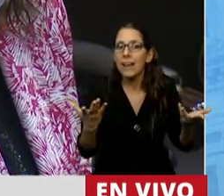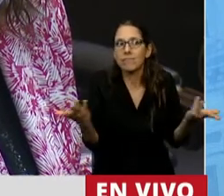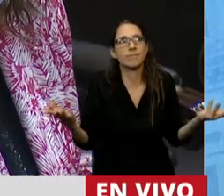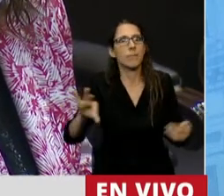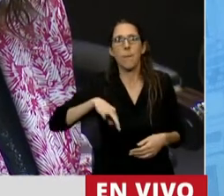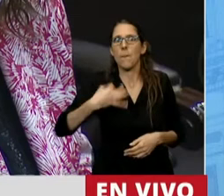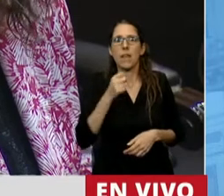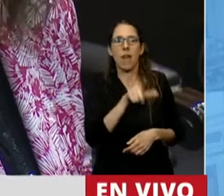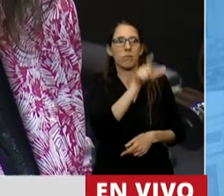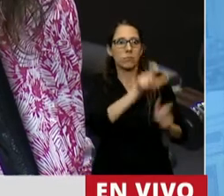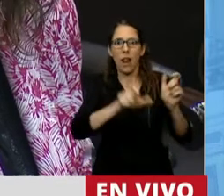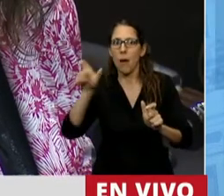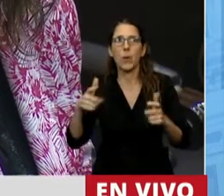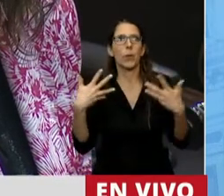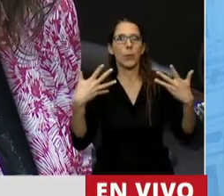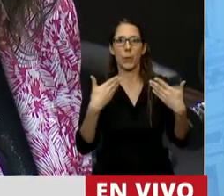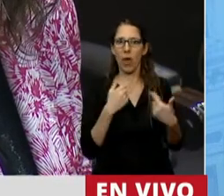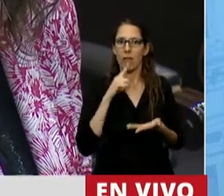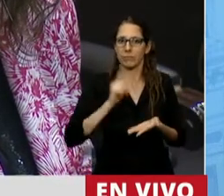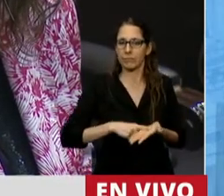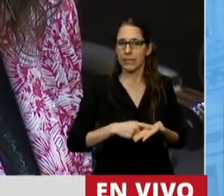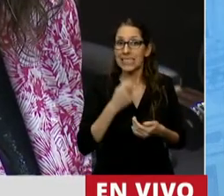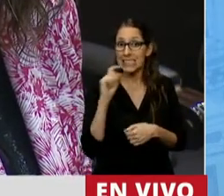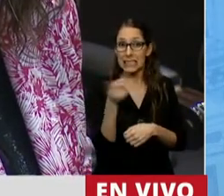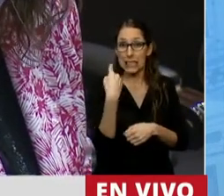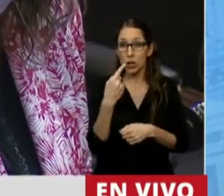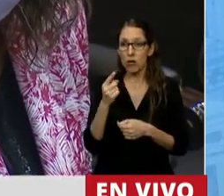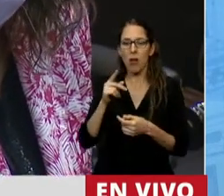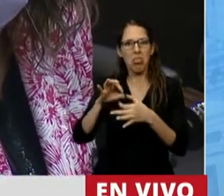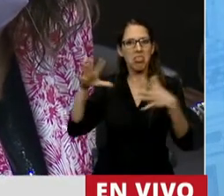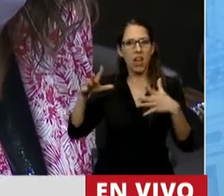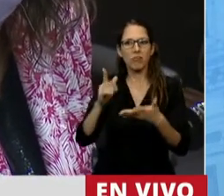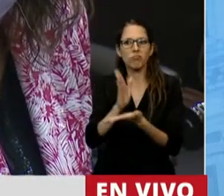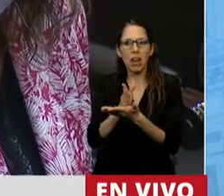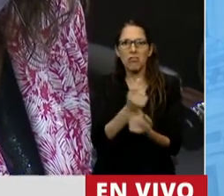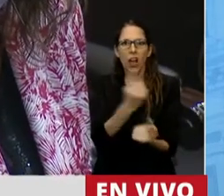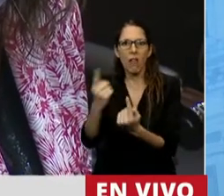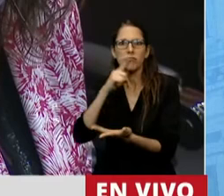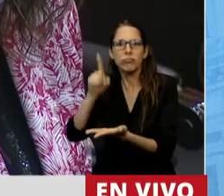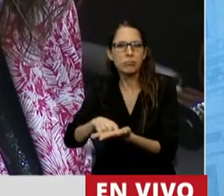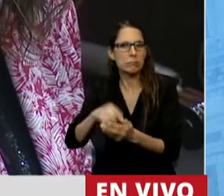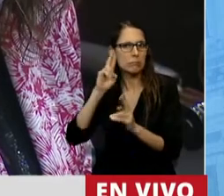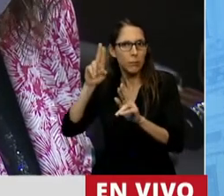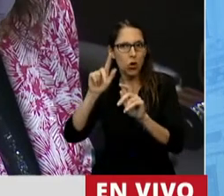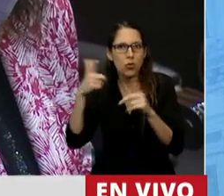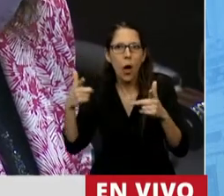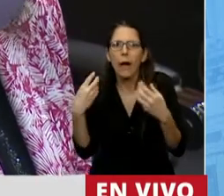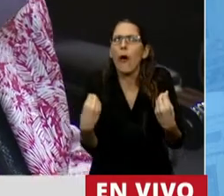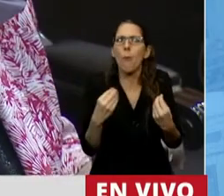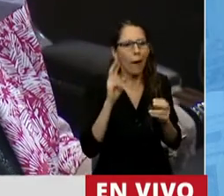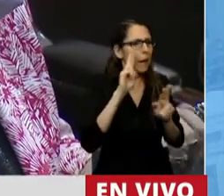humana, presidente. Si no respetamos la autonomía, no podemos encontrar valor alguno para respetar la